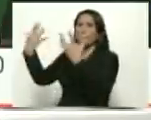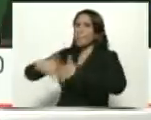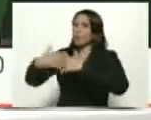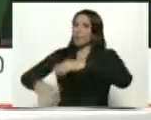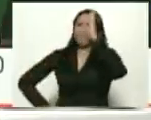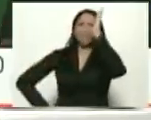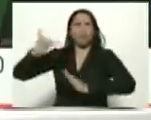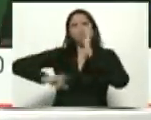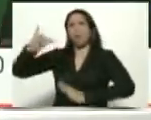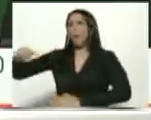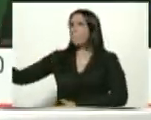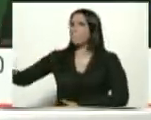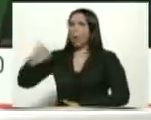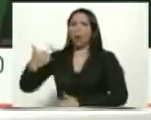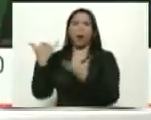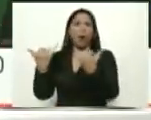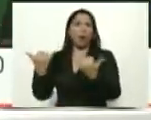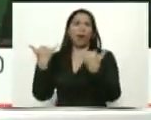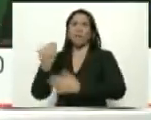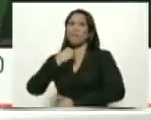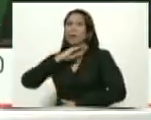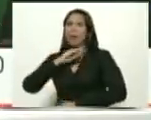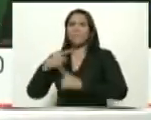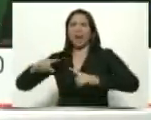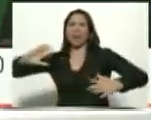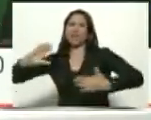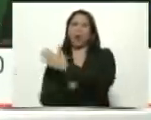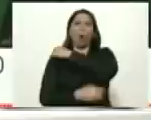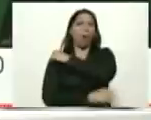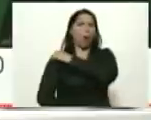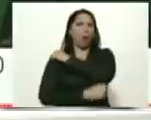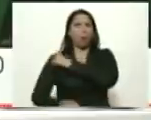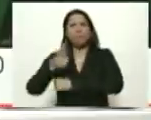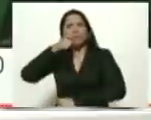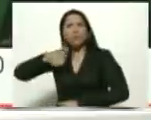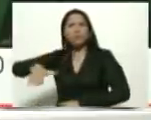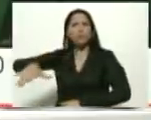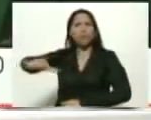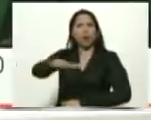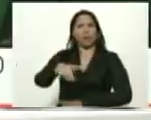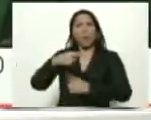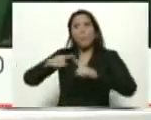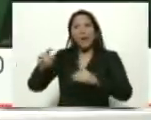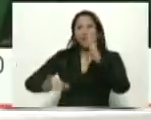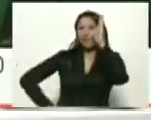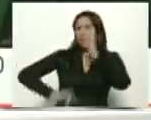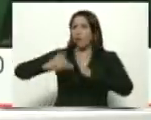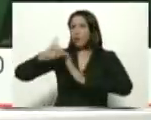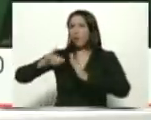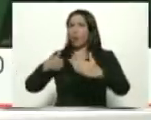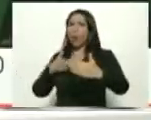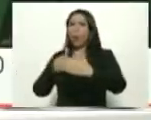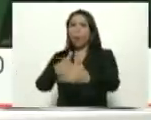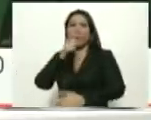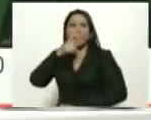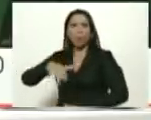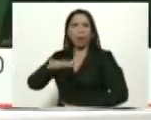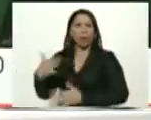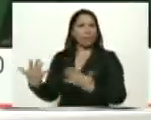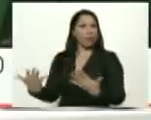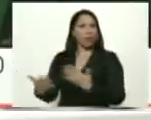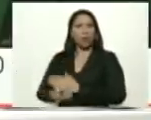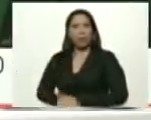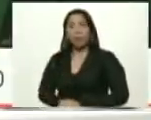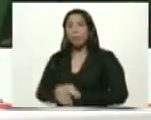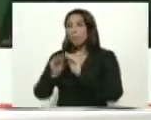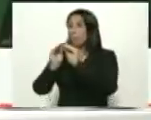pretenden aprovechar la pandemia para robar al pueblo, para especular contra el pueblo. Le